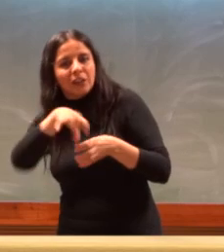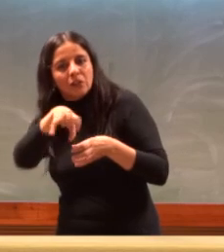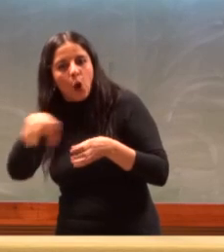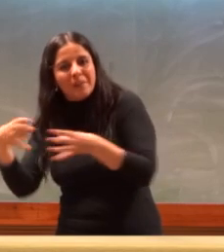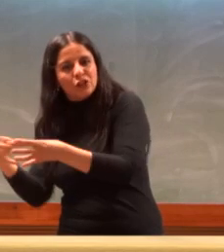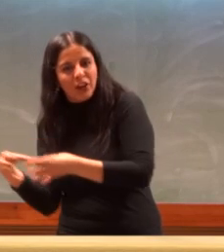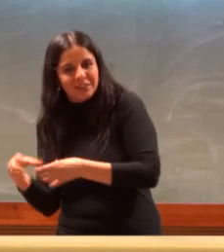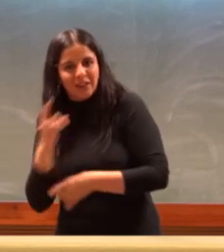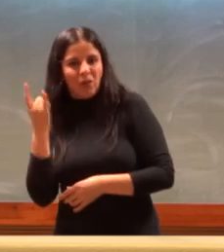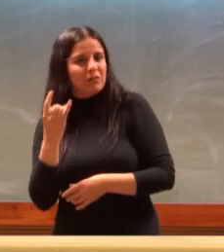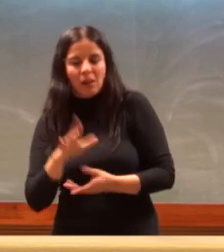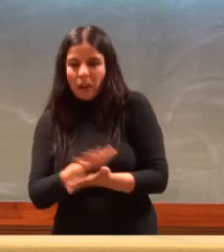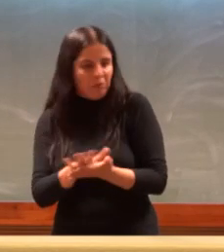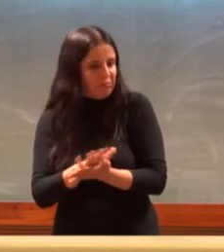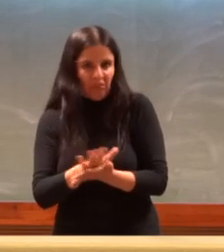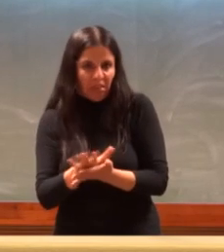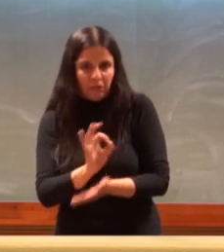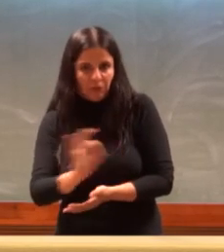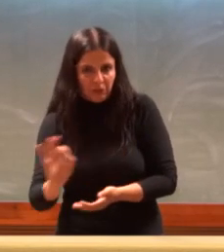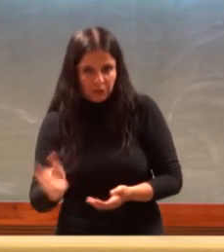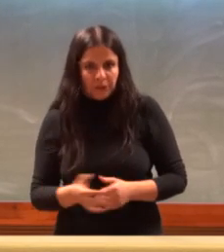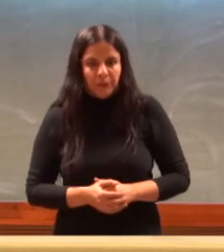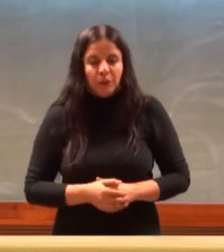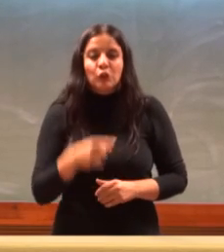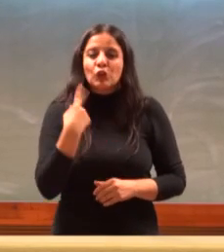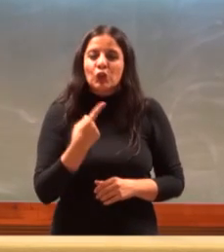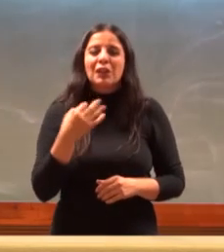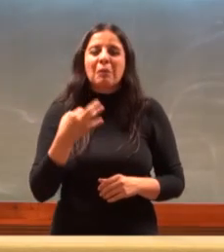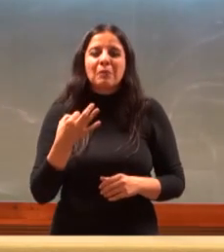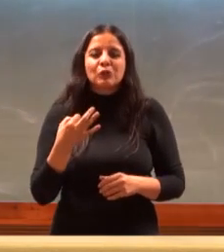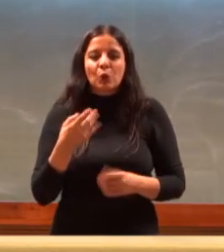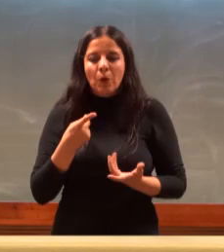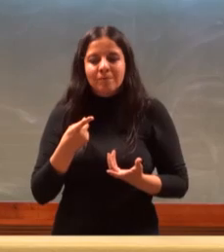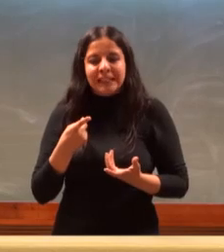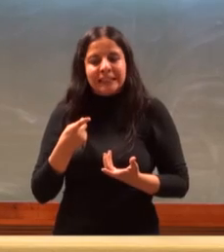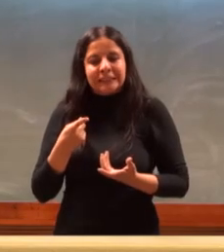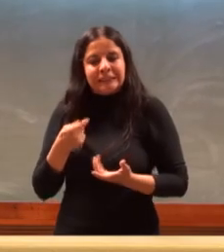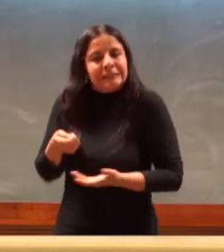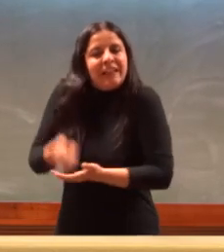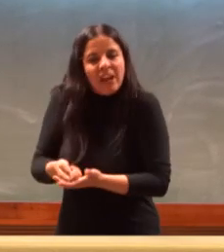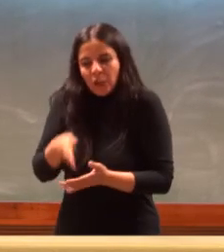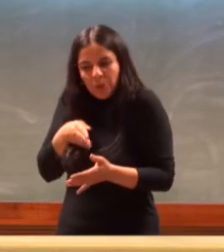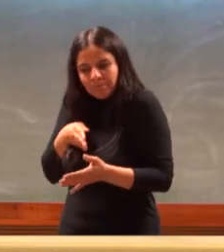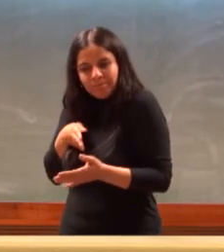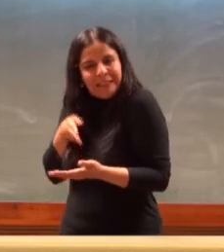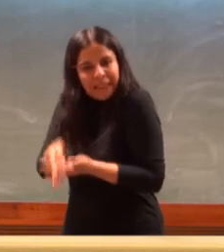creemos que tenemos un punto clave porque nosotros nos parece que tenemos que intervenir en las políticas de ciencia y técnica de la universidad y no podemos dejar que sean